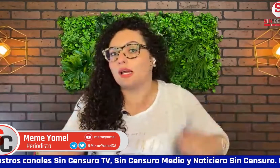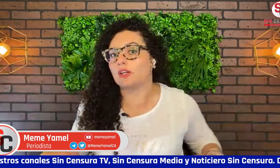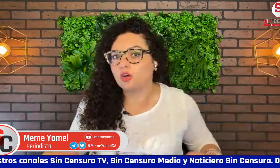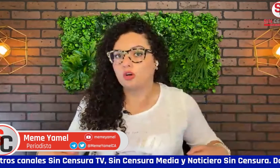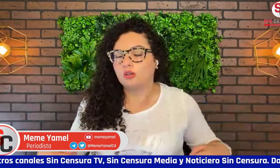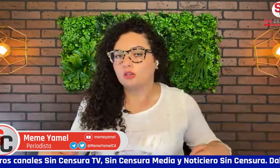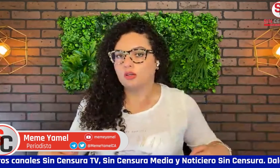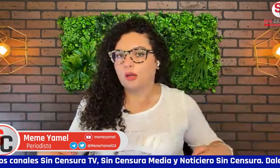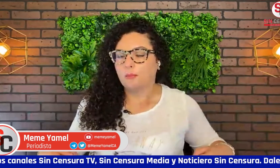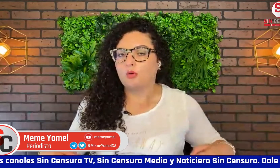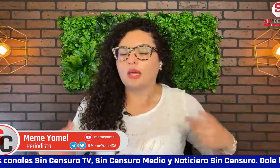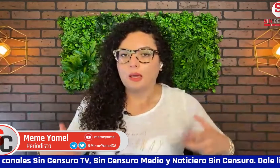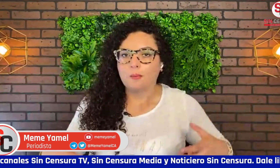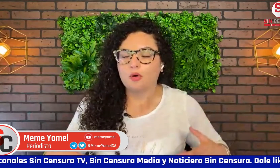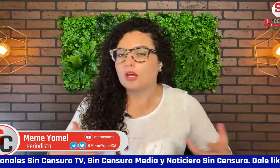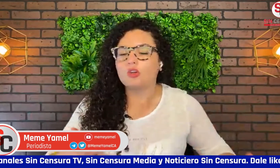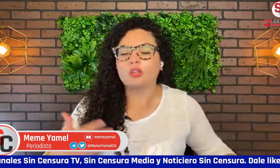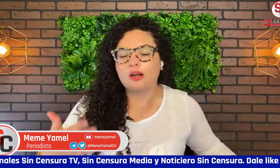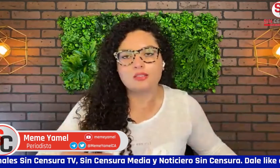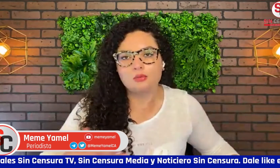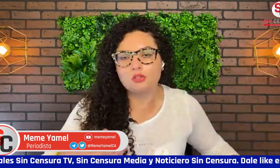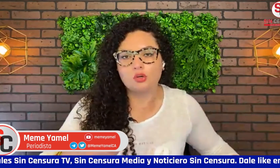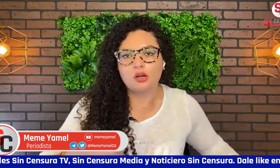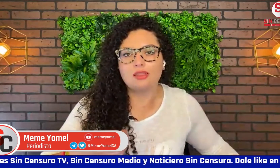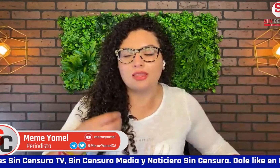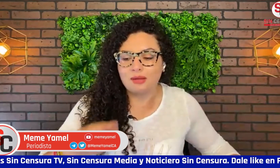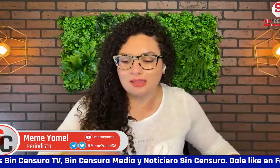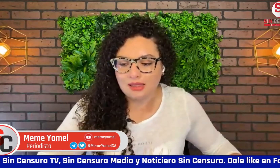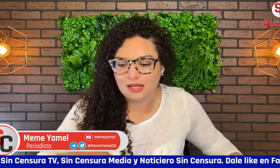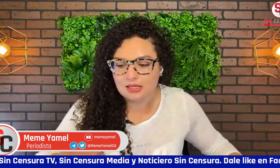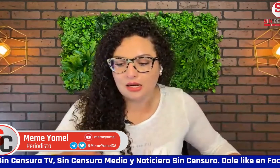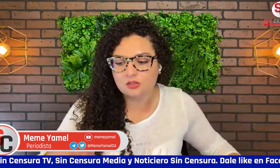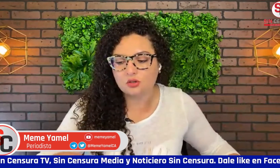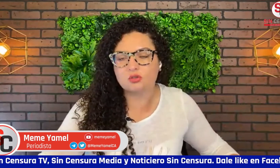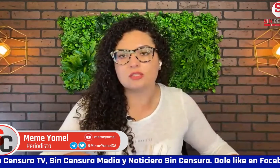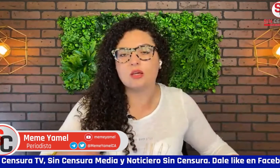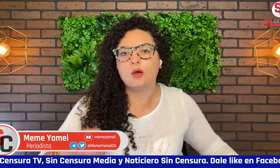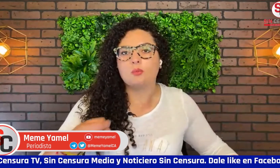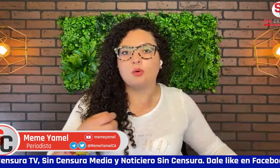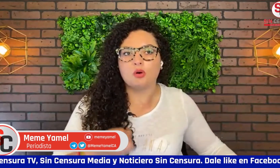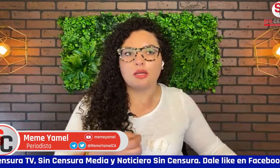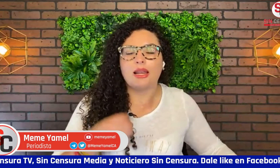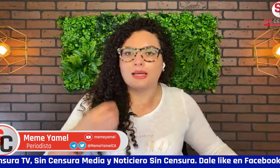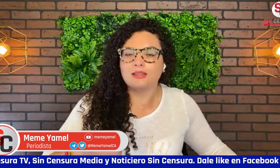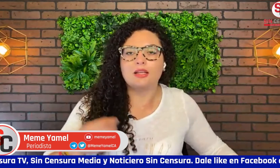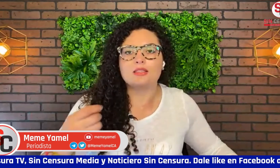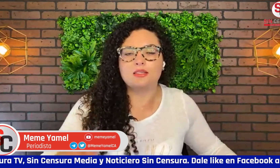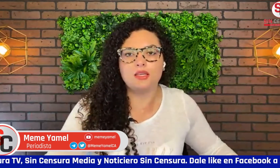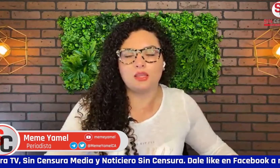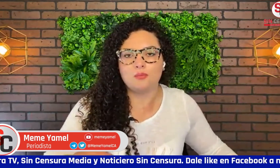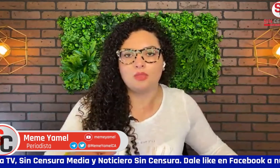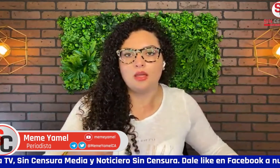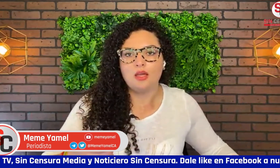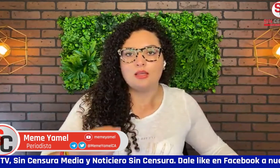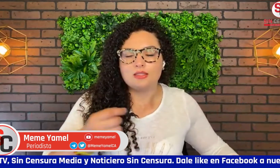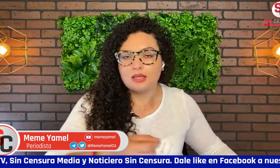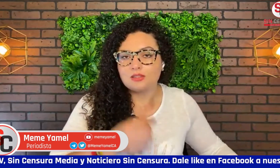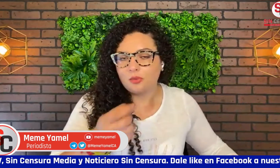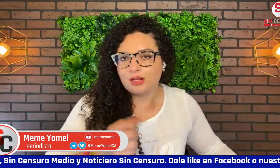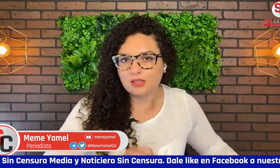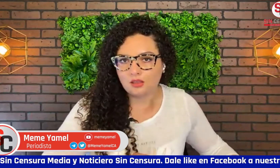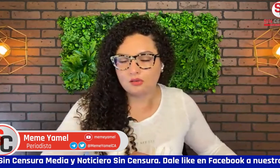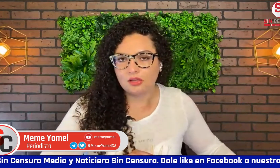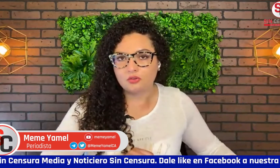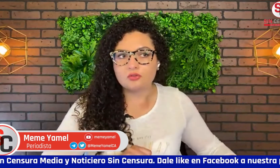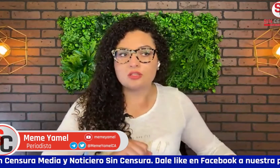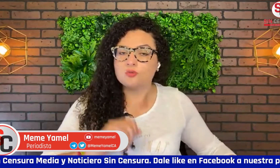lo quiero entregar yo. ¿Por qué? Porque no traen esta visión de verdad hacer las cosas porque la gente las necesita. Si así